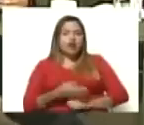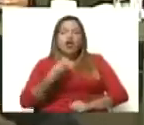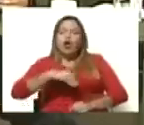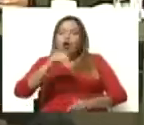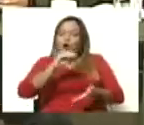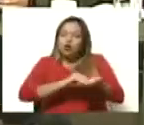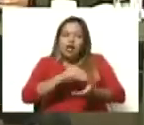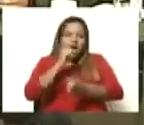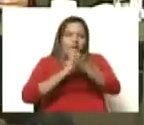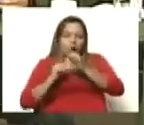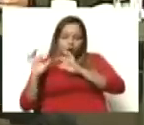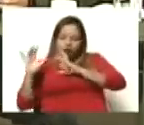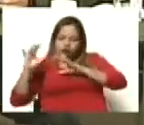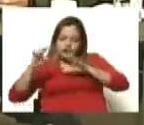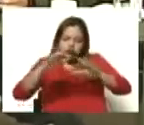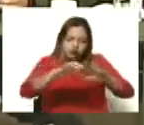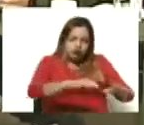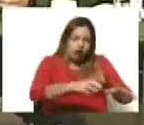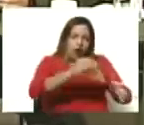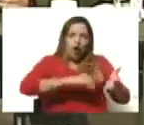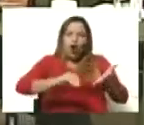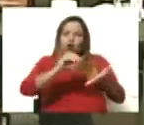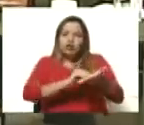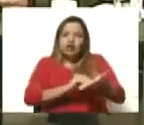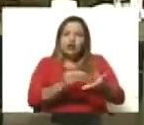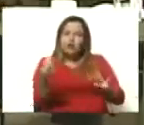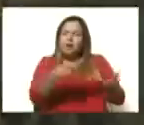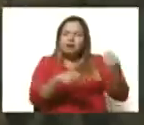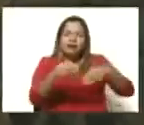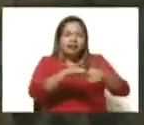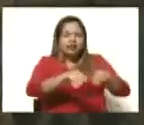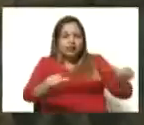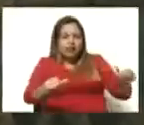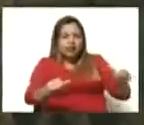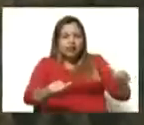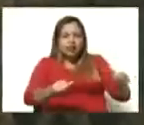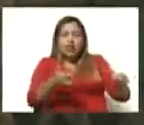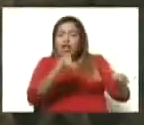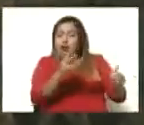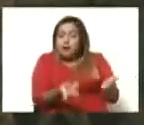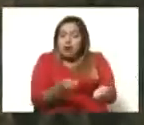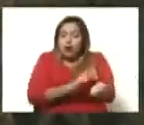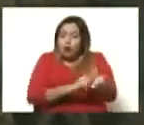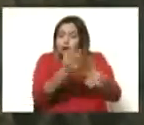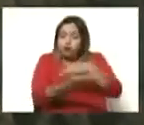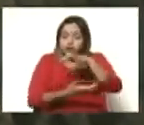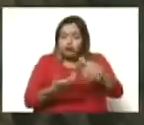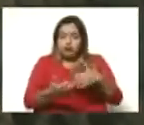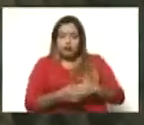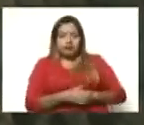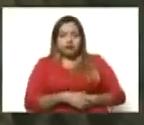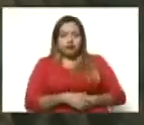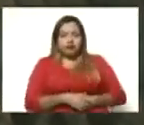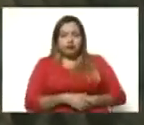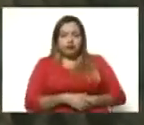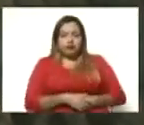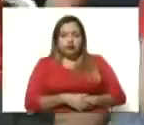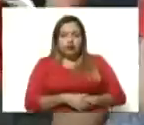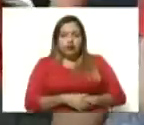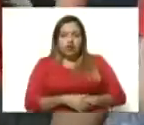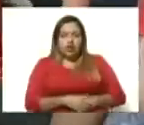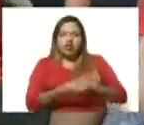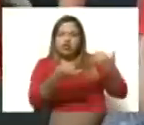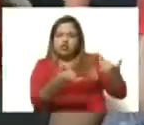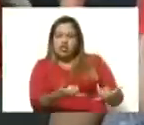agua, no depositara sobre lo que ya teníamos, desbordara nuevamente y fuera una tragedia todavía mayor. Ese punto evidentemente se ha